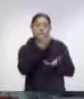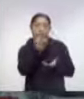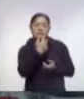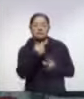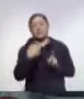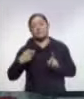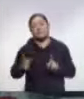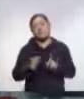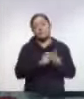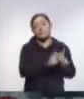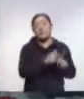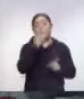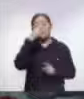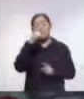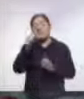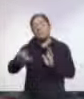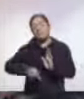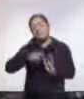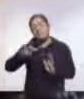para reactivar sus tierras.